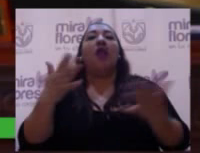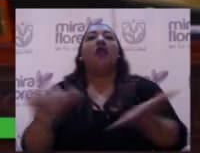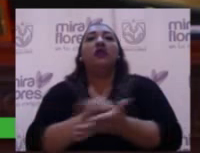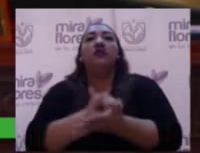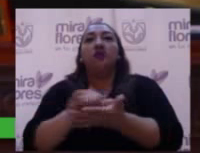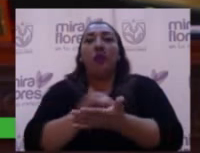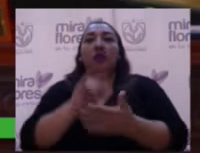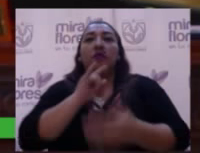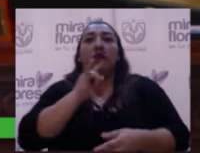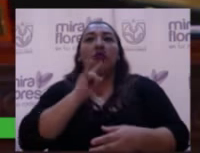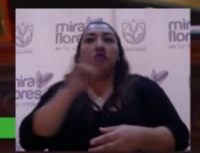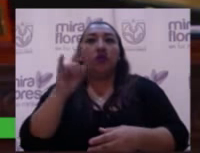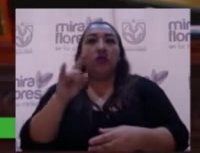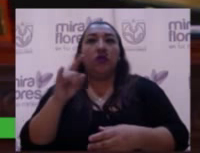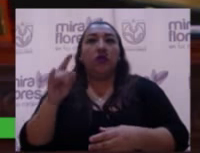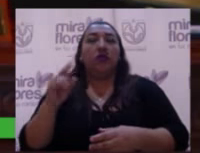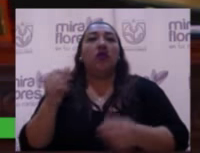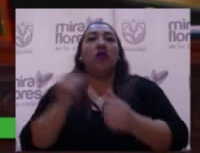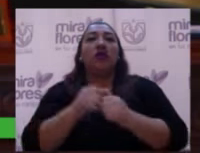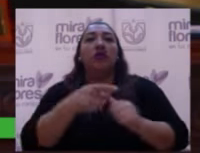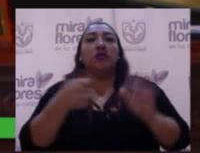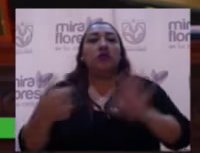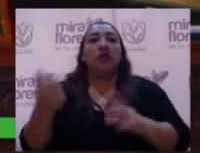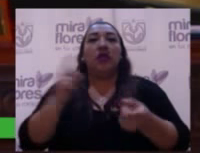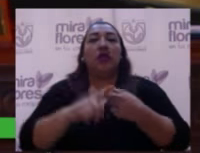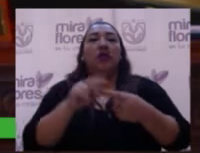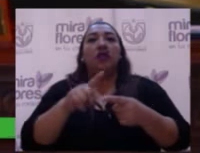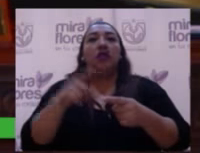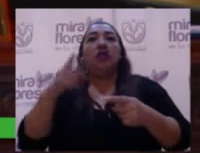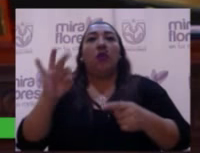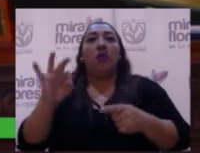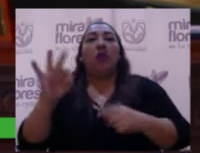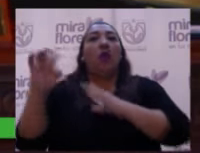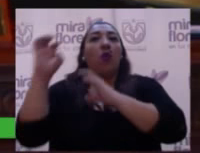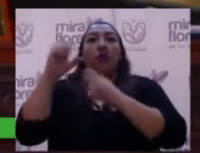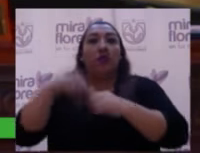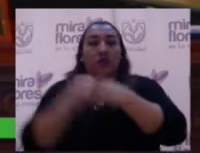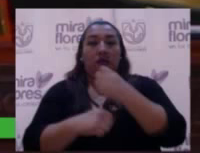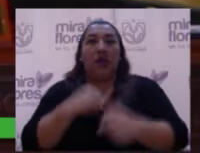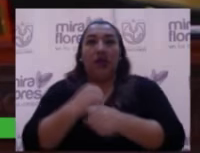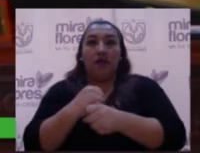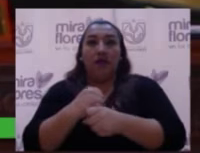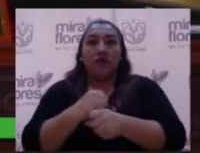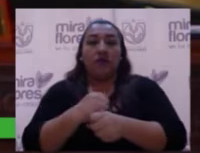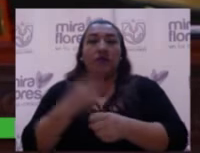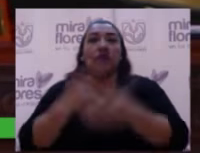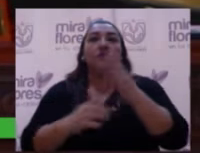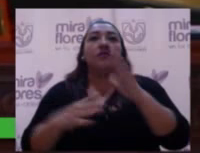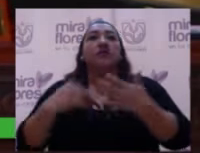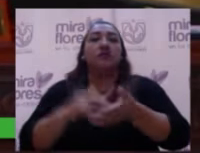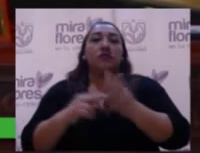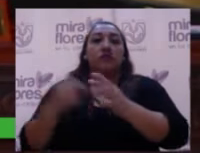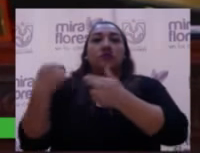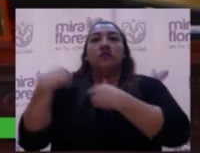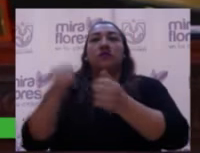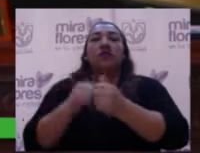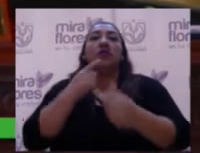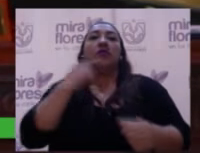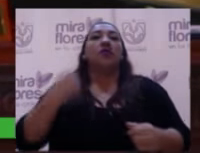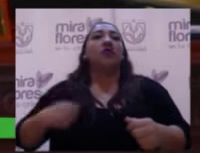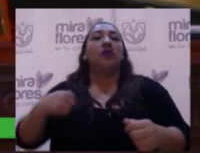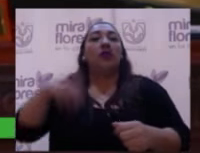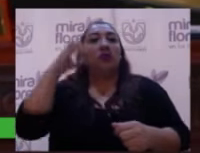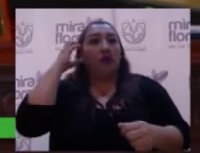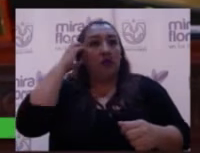York, Estados Unidos de América, del 16 al 19 de octubre del presente año inclusive, a fin que en representación de la Municipalidad